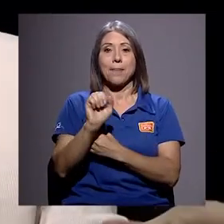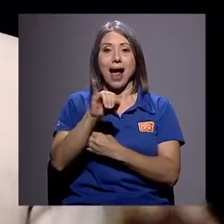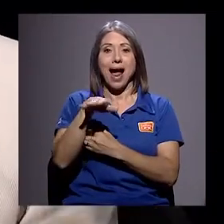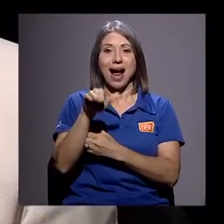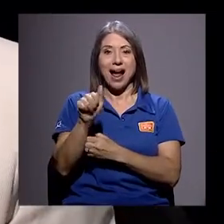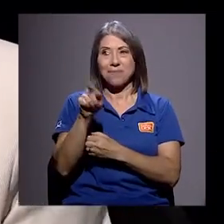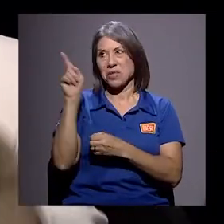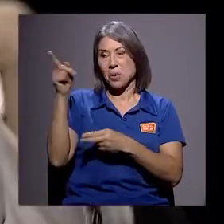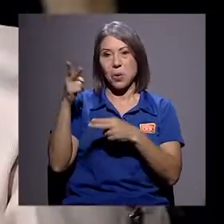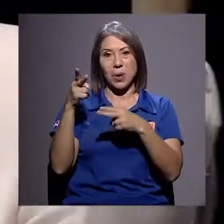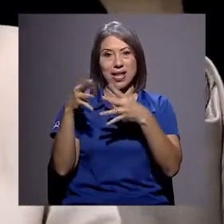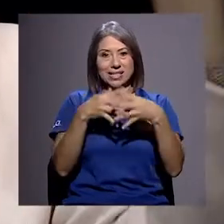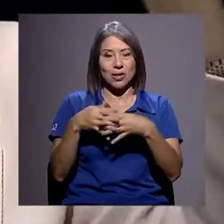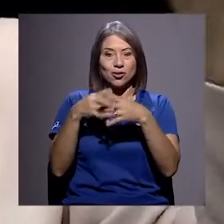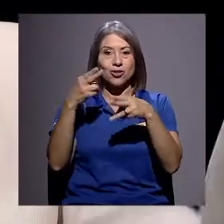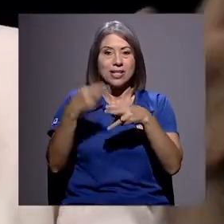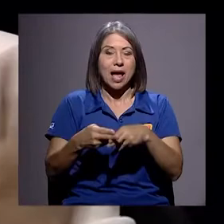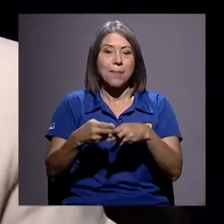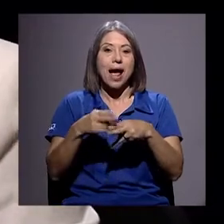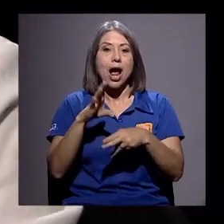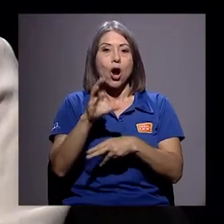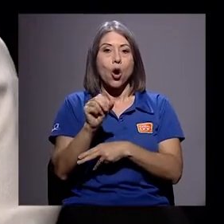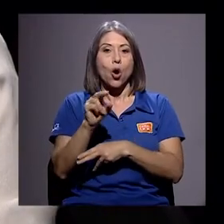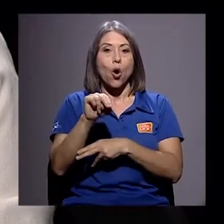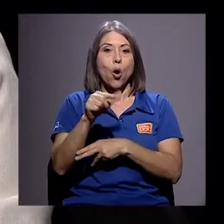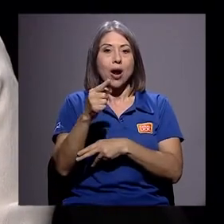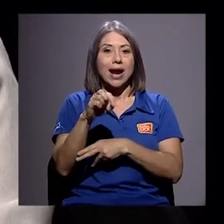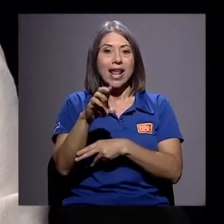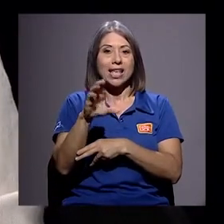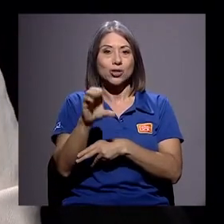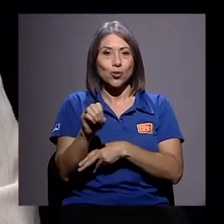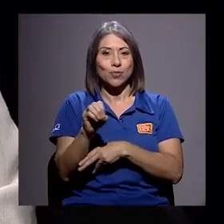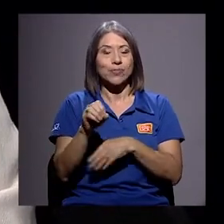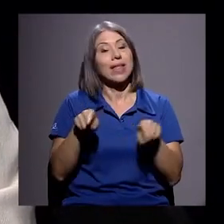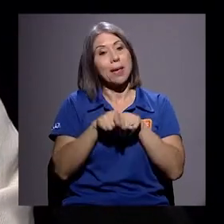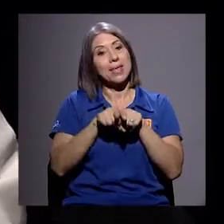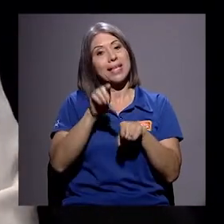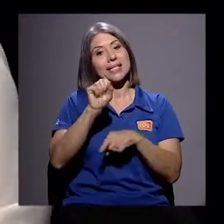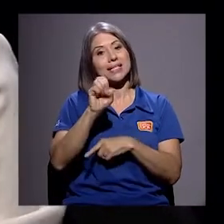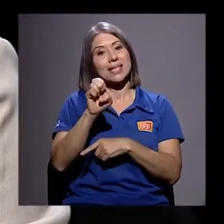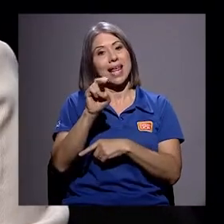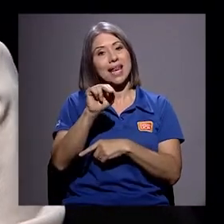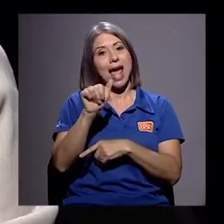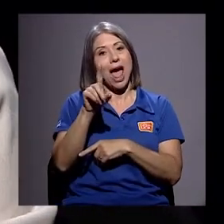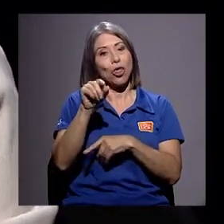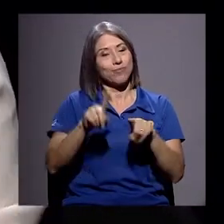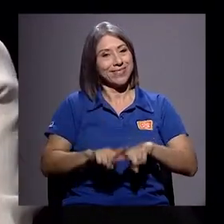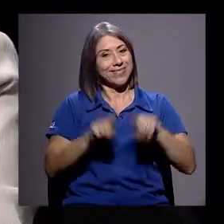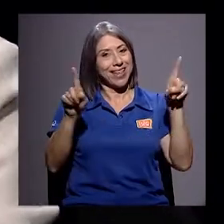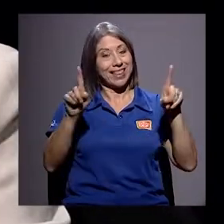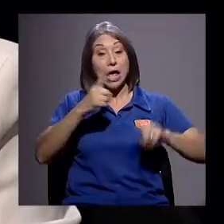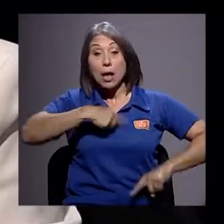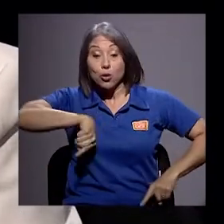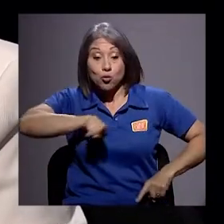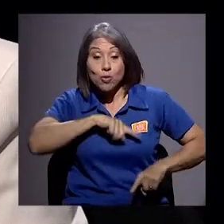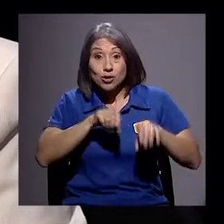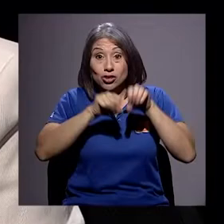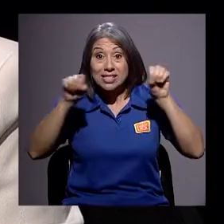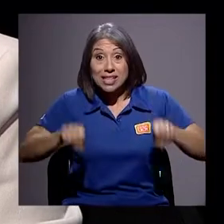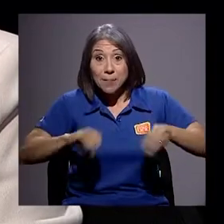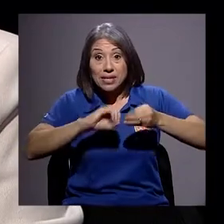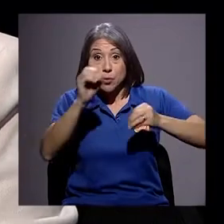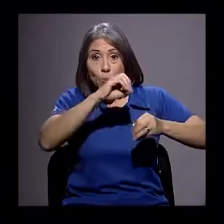en el congreso en eeuu luego existe el senado que es otra cosa el sistema proporcional como el nuestro pues la mayoría de la gente lo sabe pero no cae mal